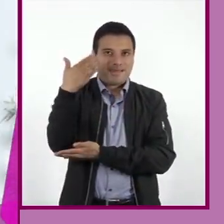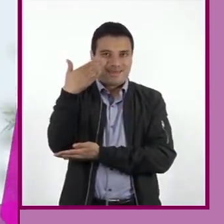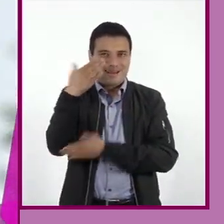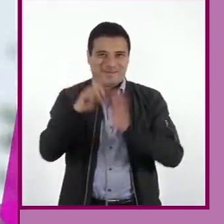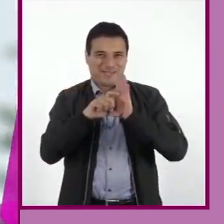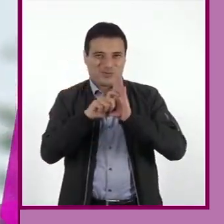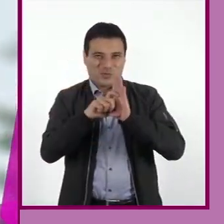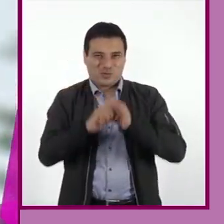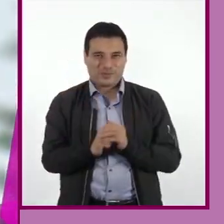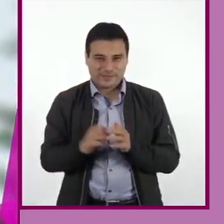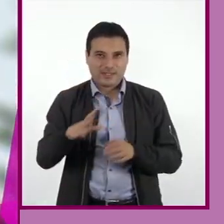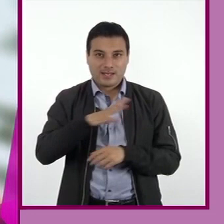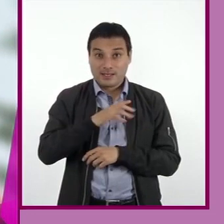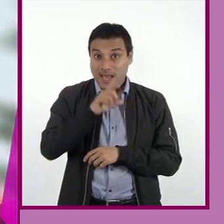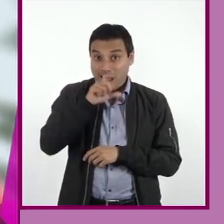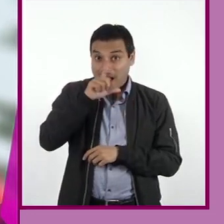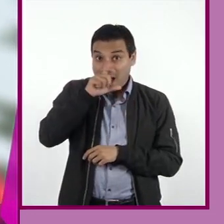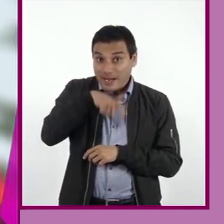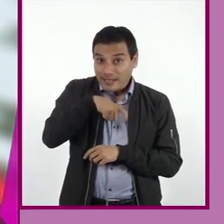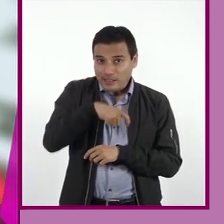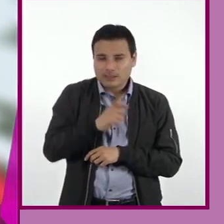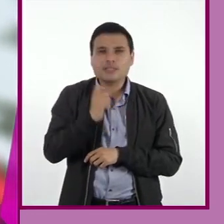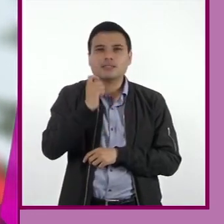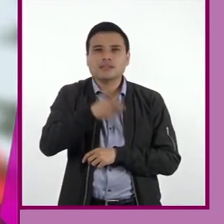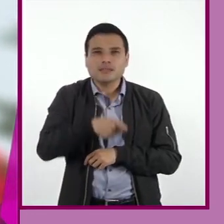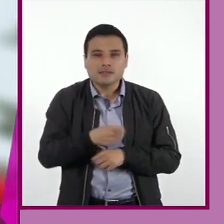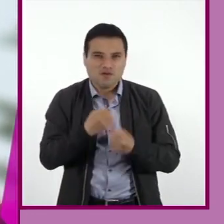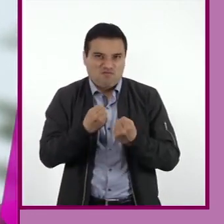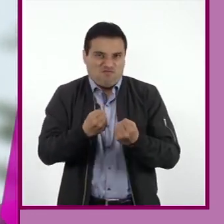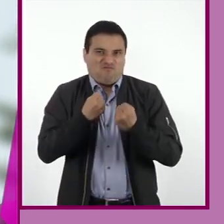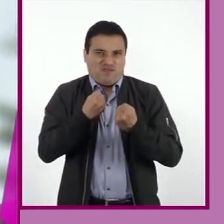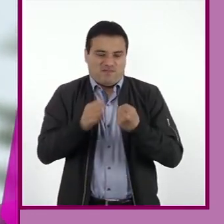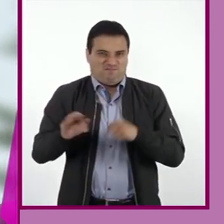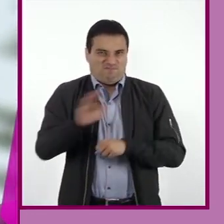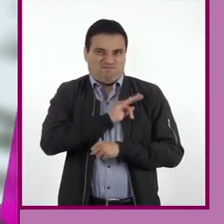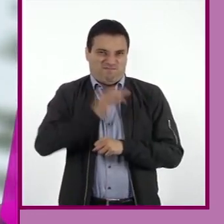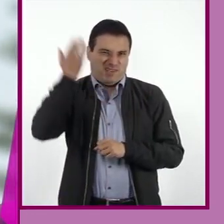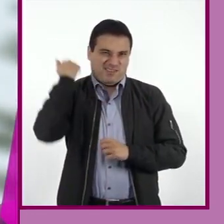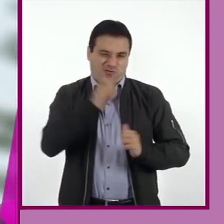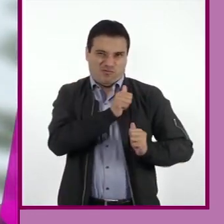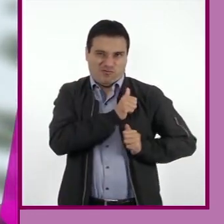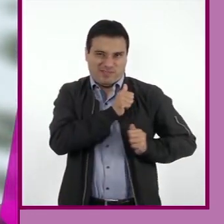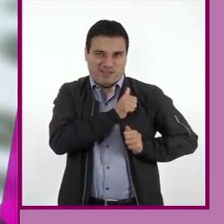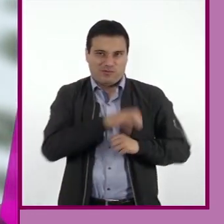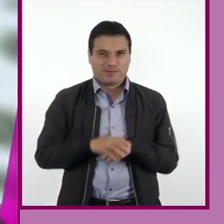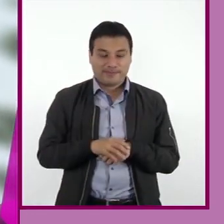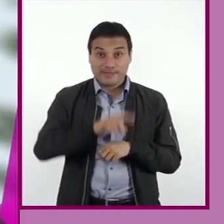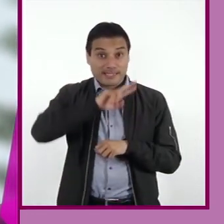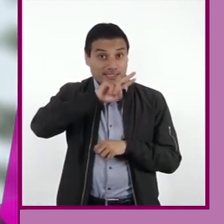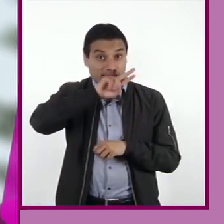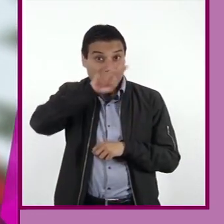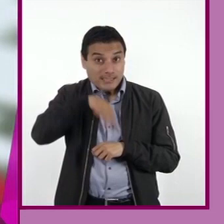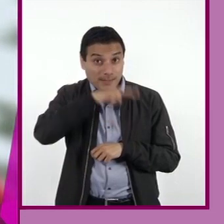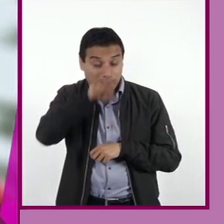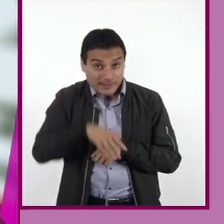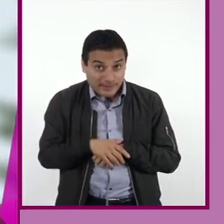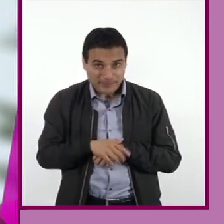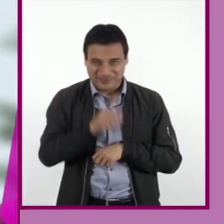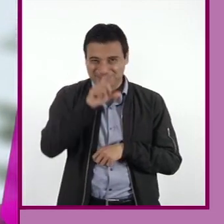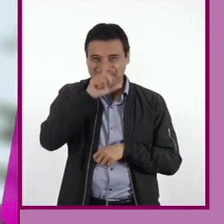se compone de un águila que simboliza la fuerza y valentía de los guerreros, una serpiente que junto con el